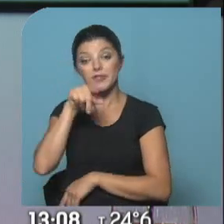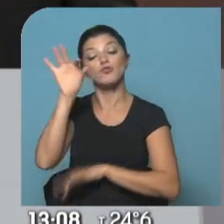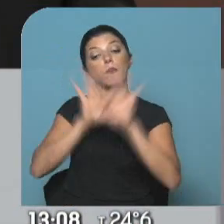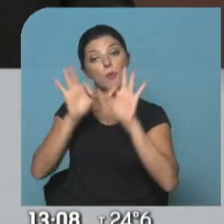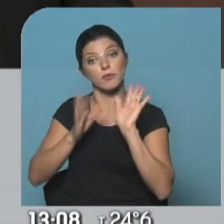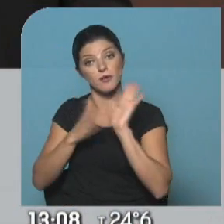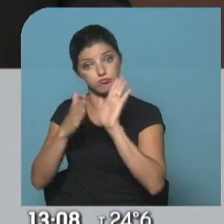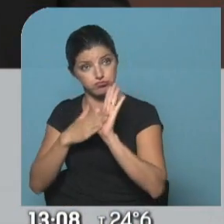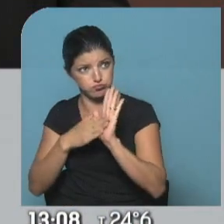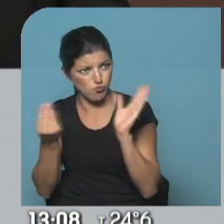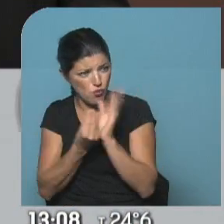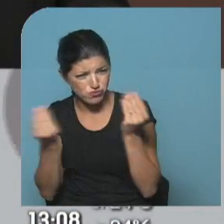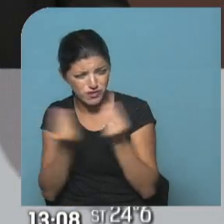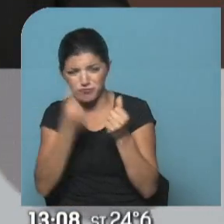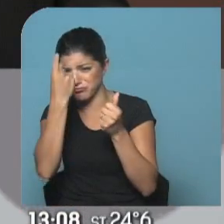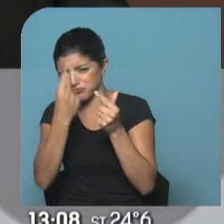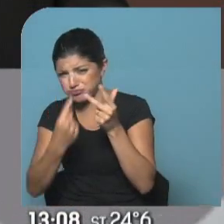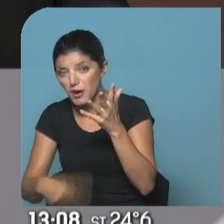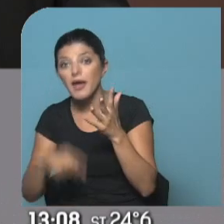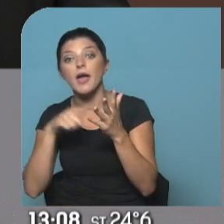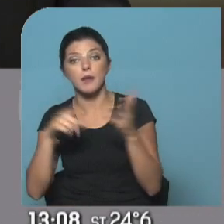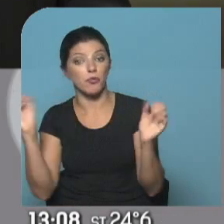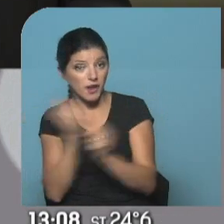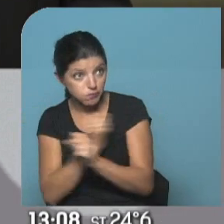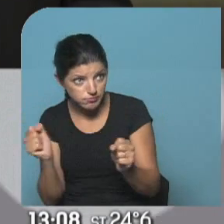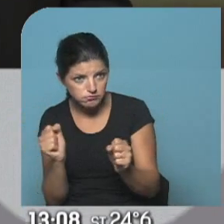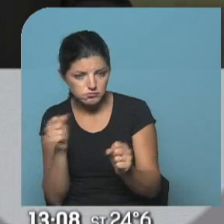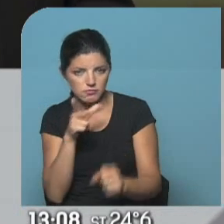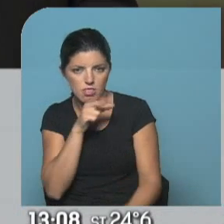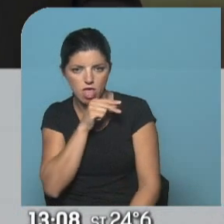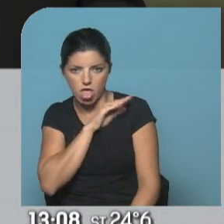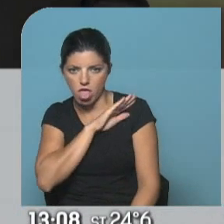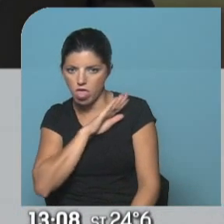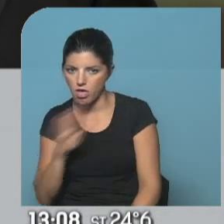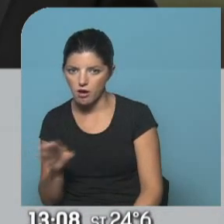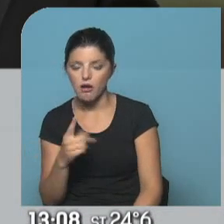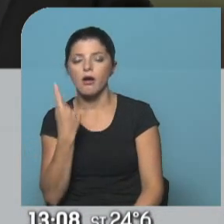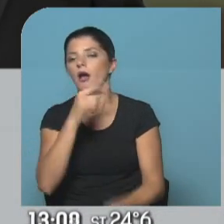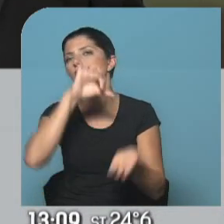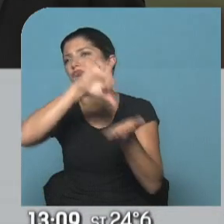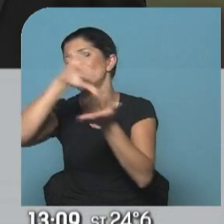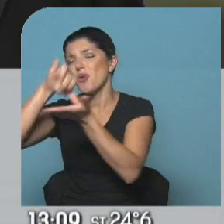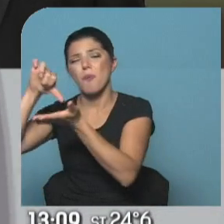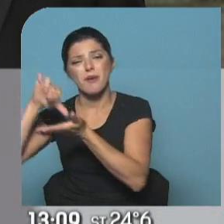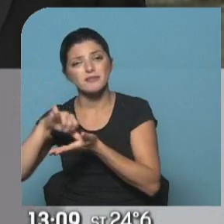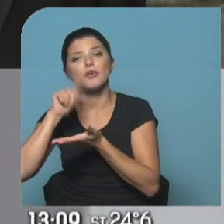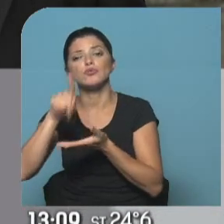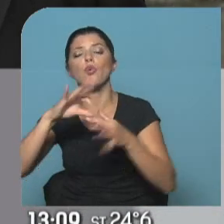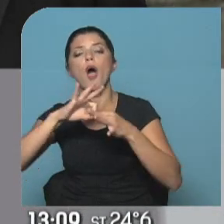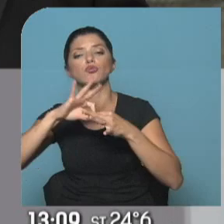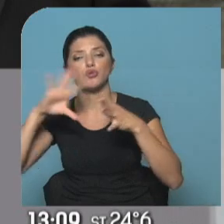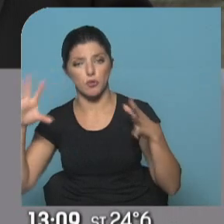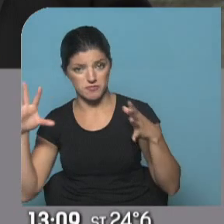eran muchísimas. La concreción de esas propuestas, cero. O sea, cada país sigue manteniendo muy fuertemente su